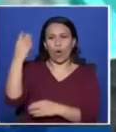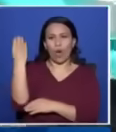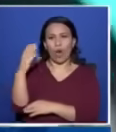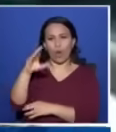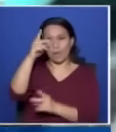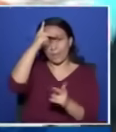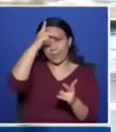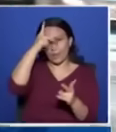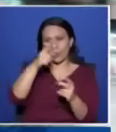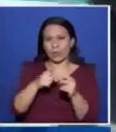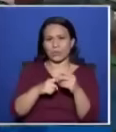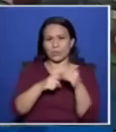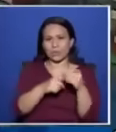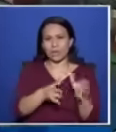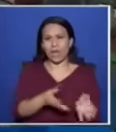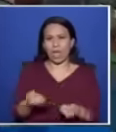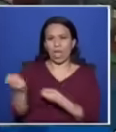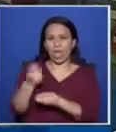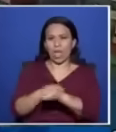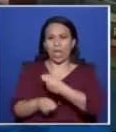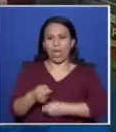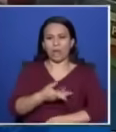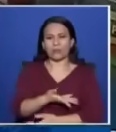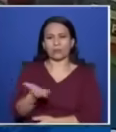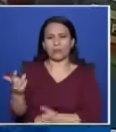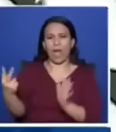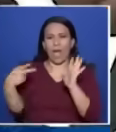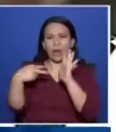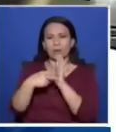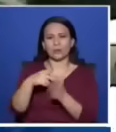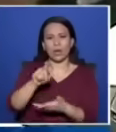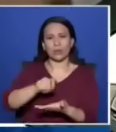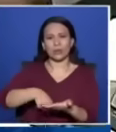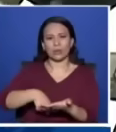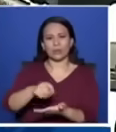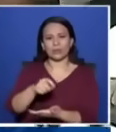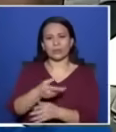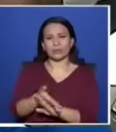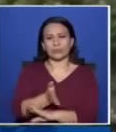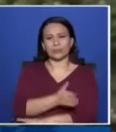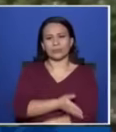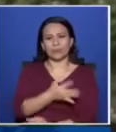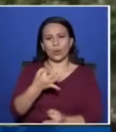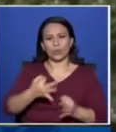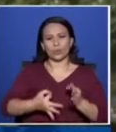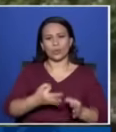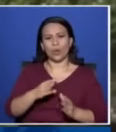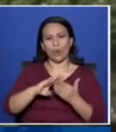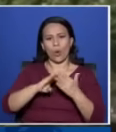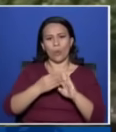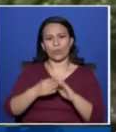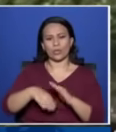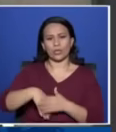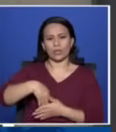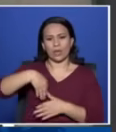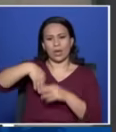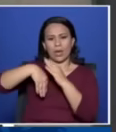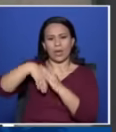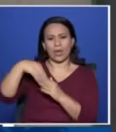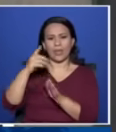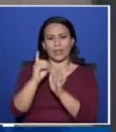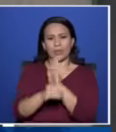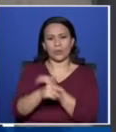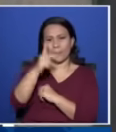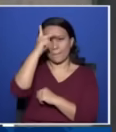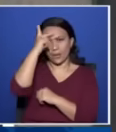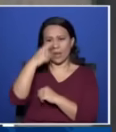y Perú en particular. La medida se adopta para cumplir con el fallo del Tribunal de Justicia de la Comunidad Andina tras la demanda de